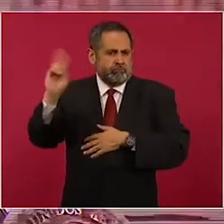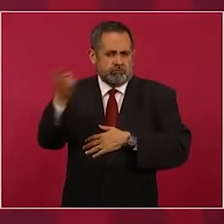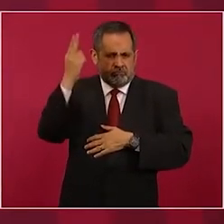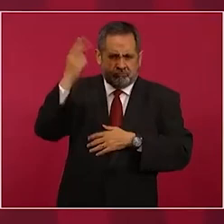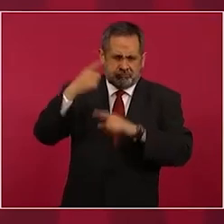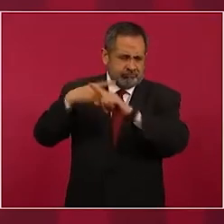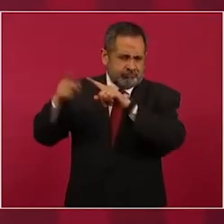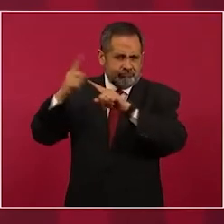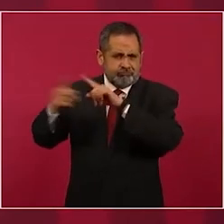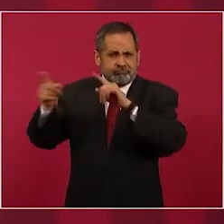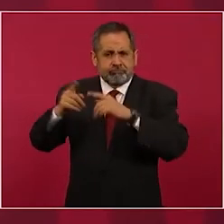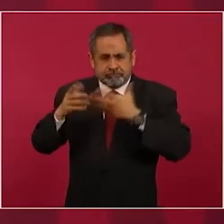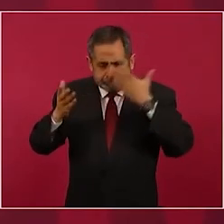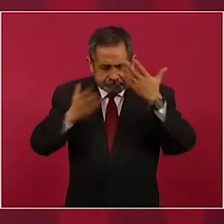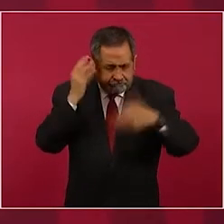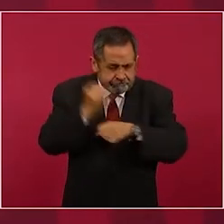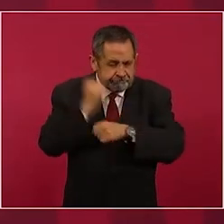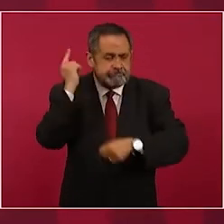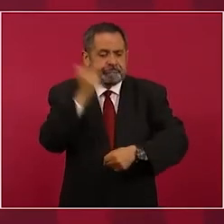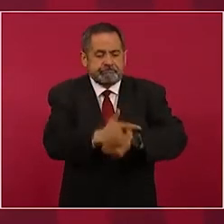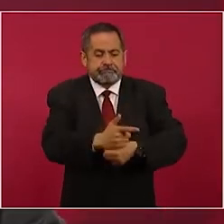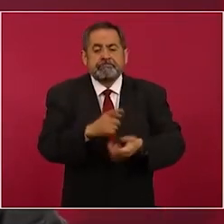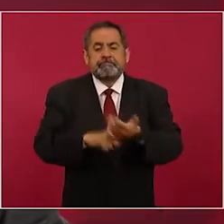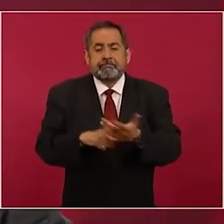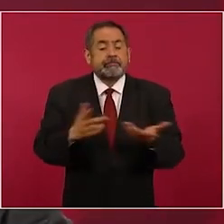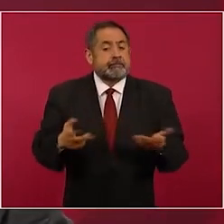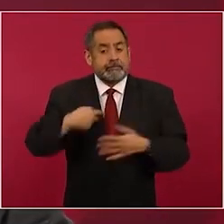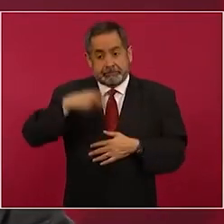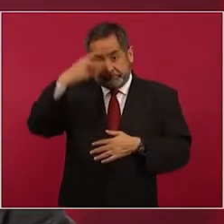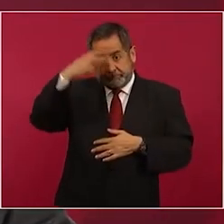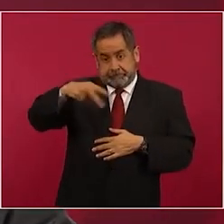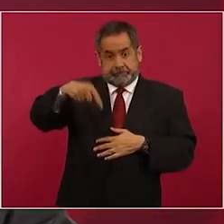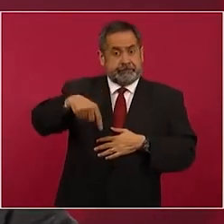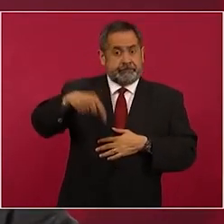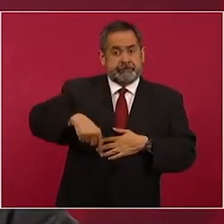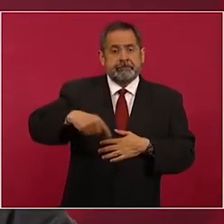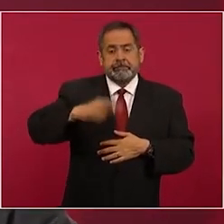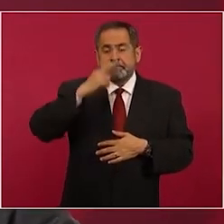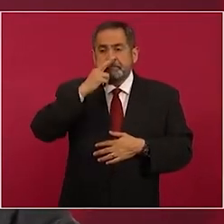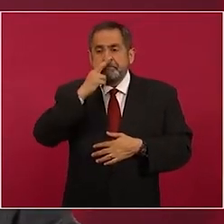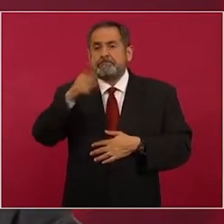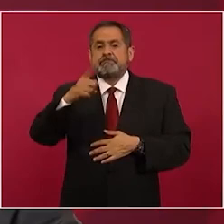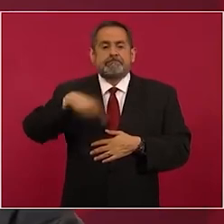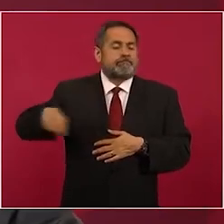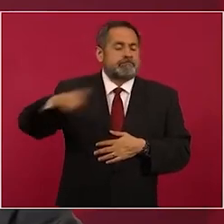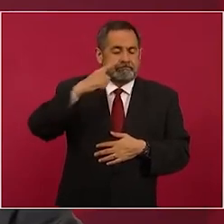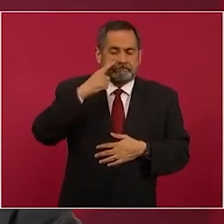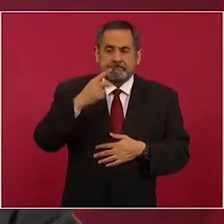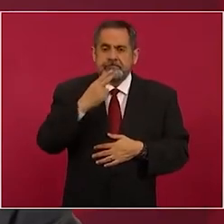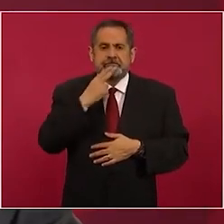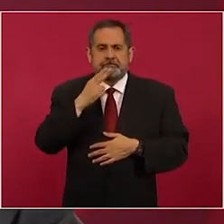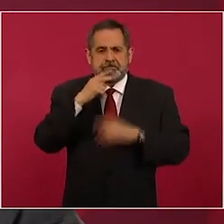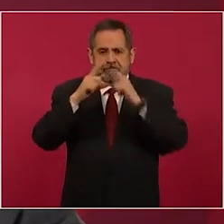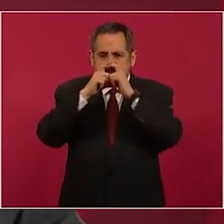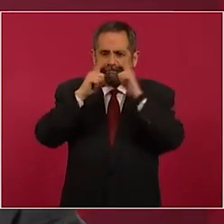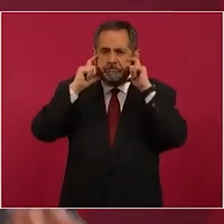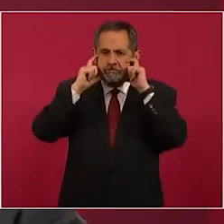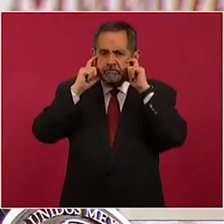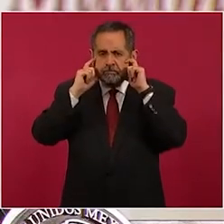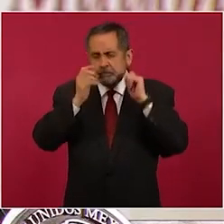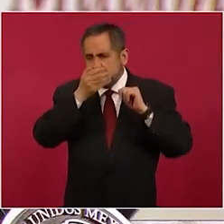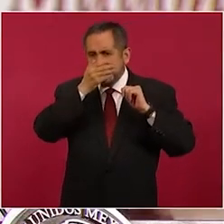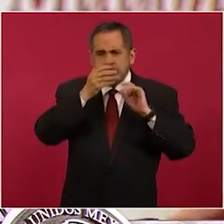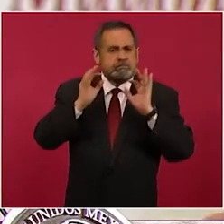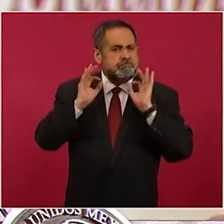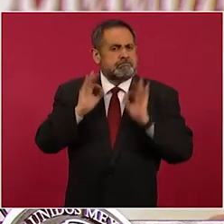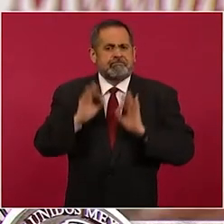universidades extranjeras que han mostrado que México es uno de los países con más alto uso de cubrebocas y